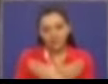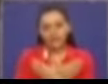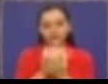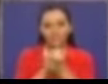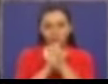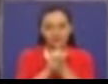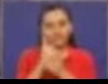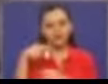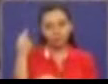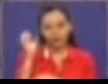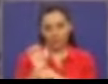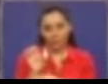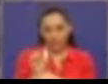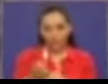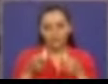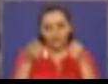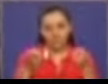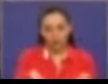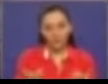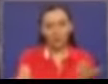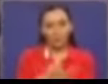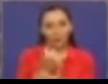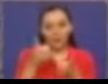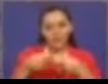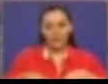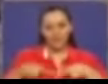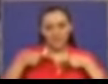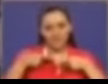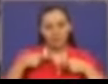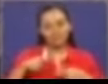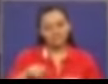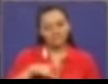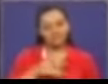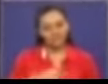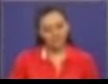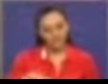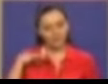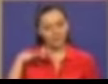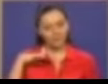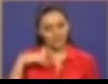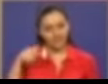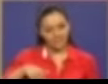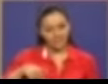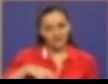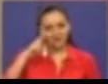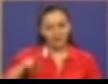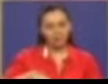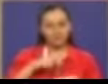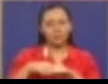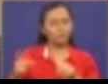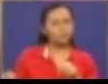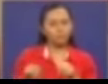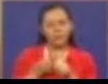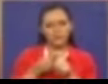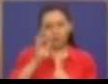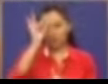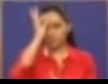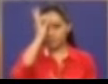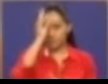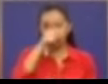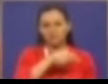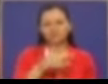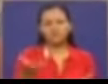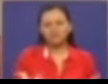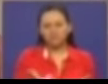hospital ultramoderno para el buen vivir de los ecuatorianos. Un orgullo nacional este hospital. Primer hospital verdaderamente